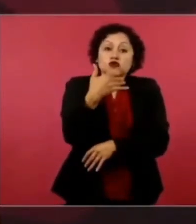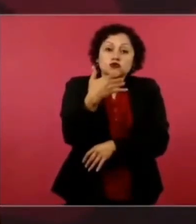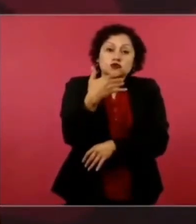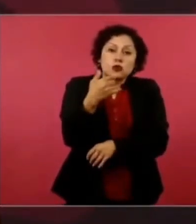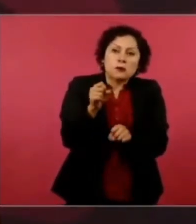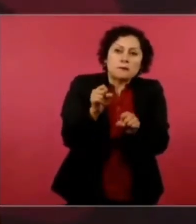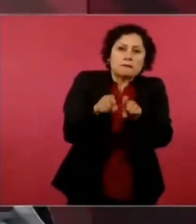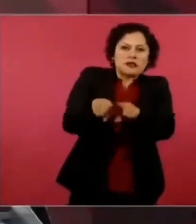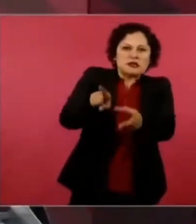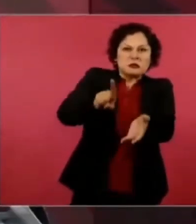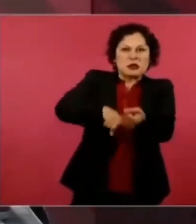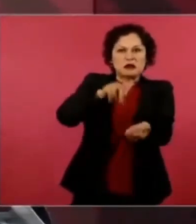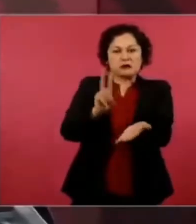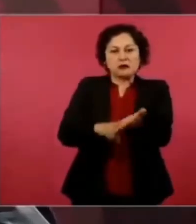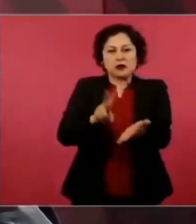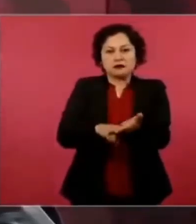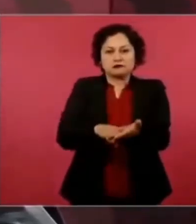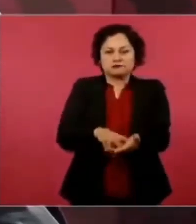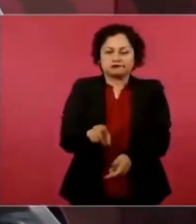el pueblo.